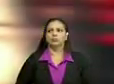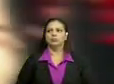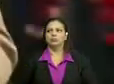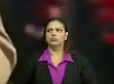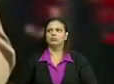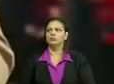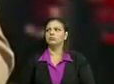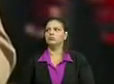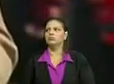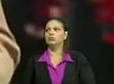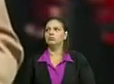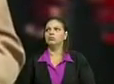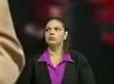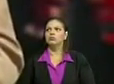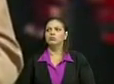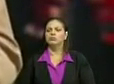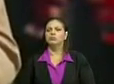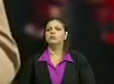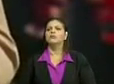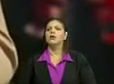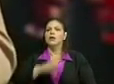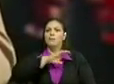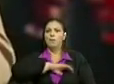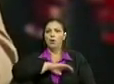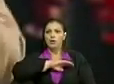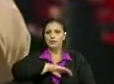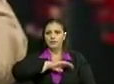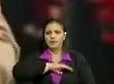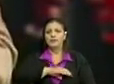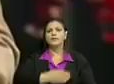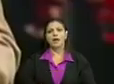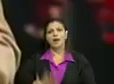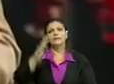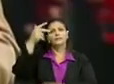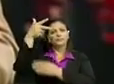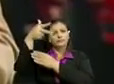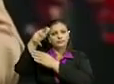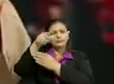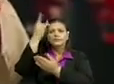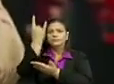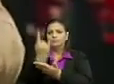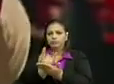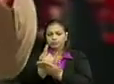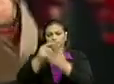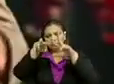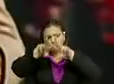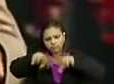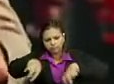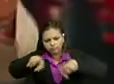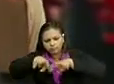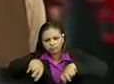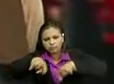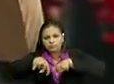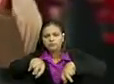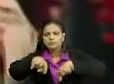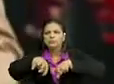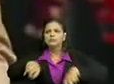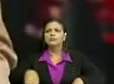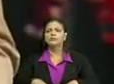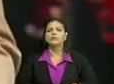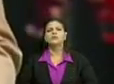habido. Los videos son analizados por parte de las autoridades de seguridad. Sin embargo, este tipo de hechos delictivos se han